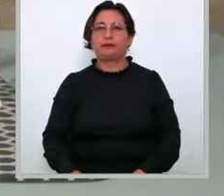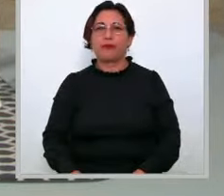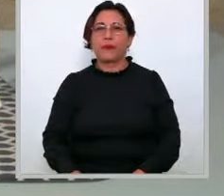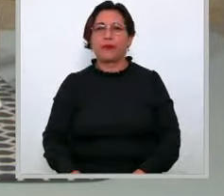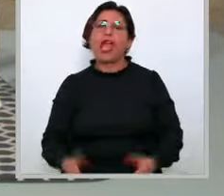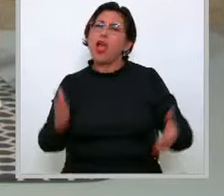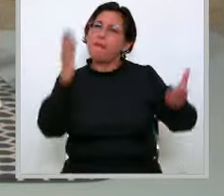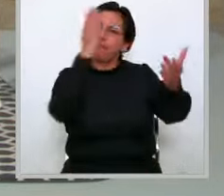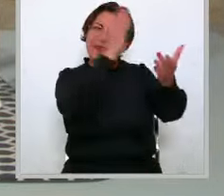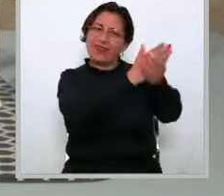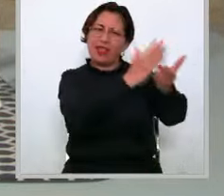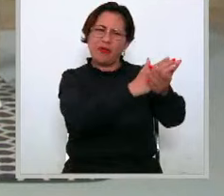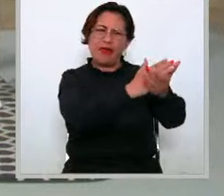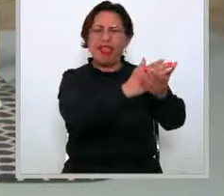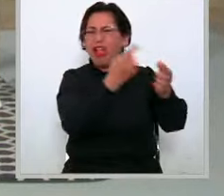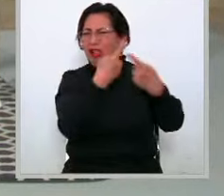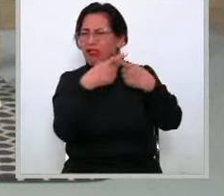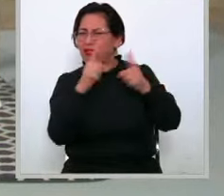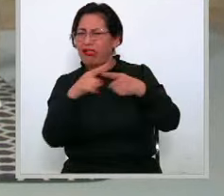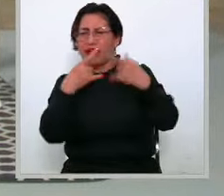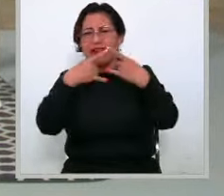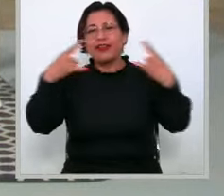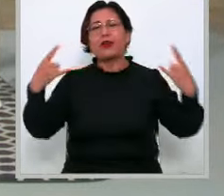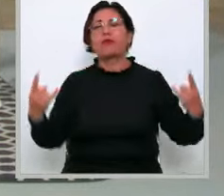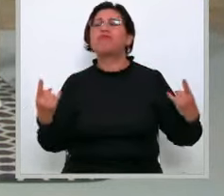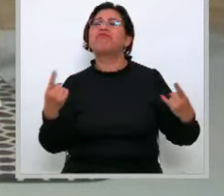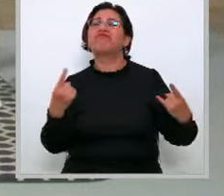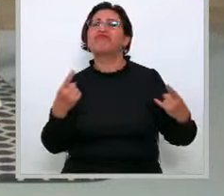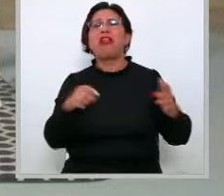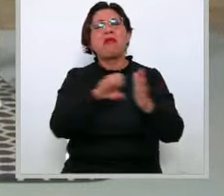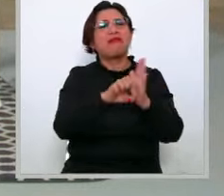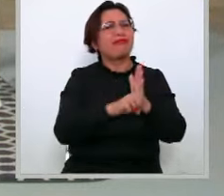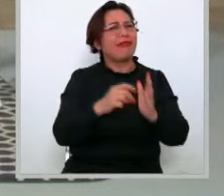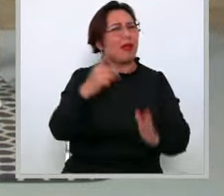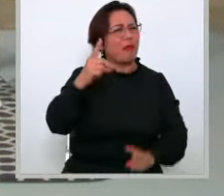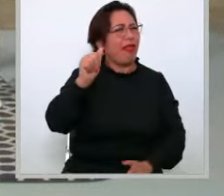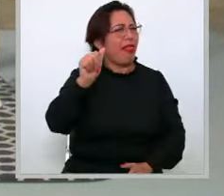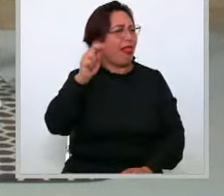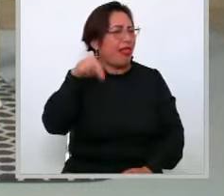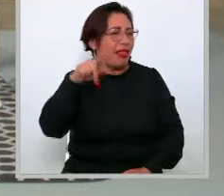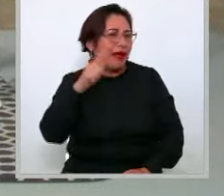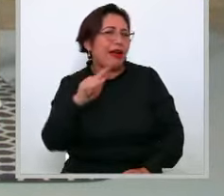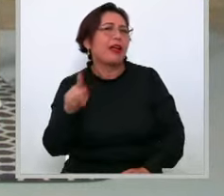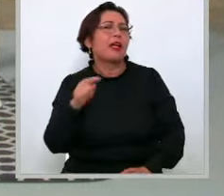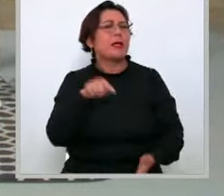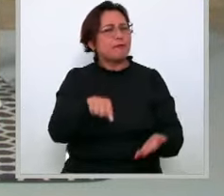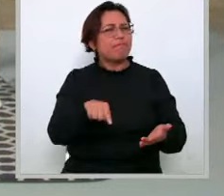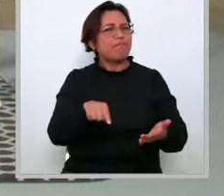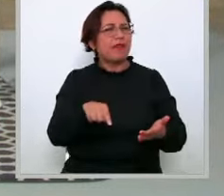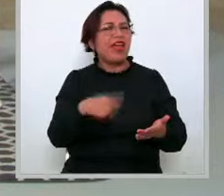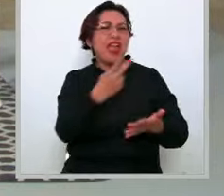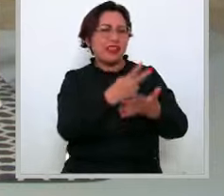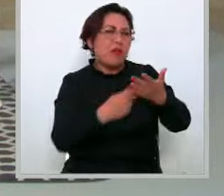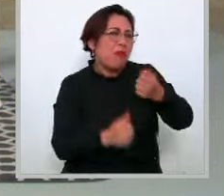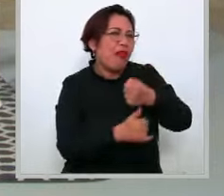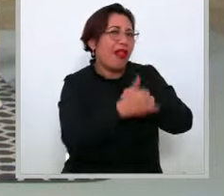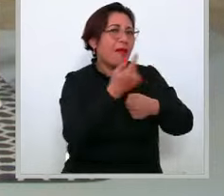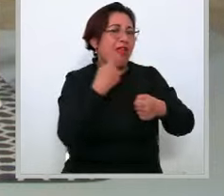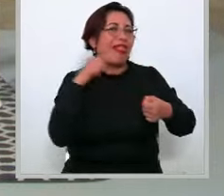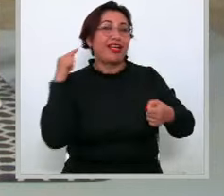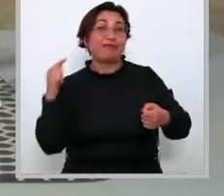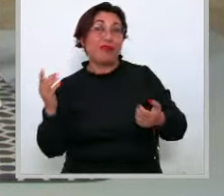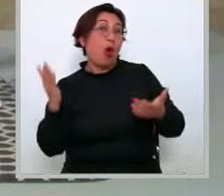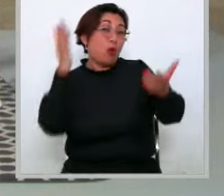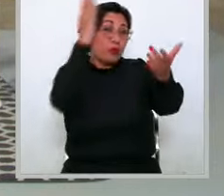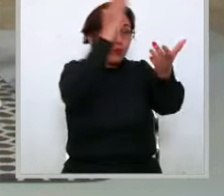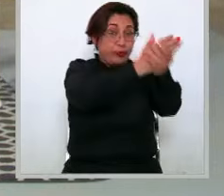algunos cuentos que hablen sobre, digamos, la cultura en general. Dana, por ejemplo, también nosotros hemos visto que a través de este programa del DIF han podido llevar leyendas